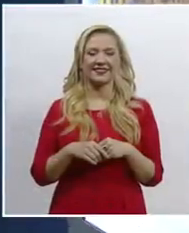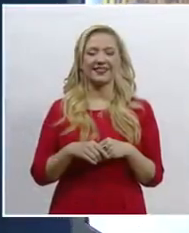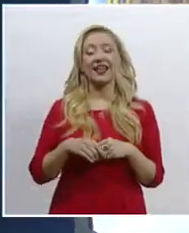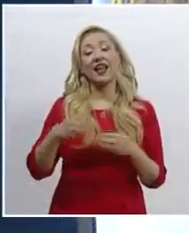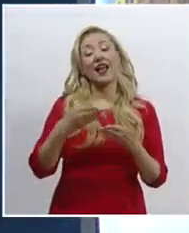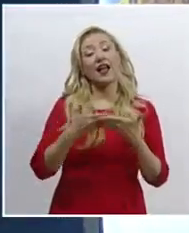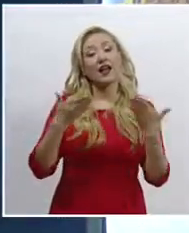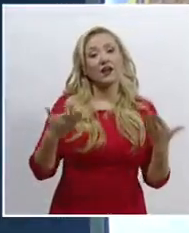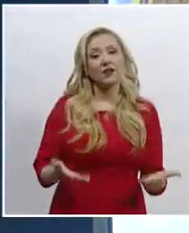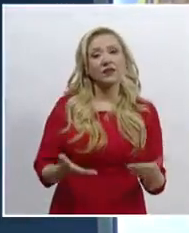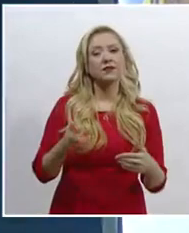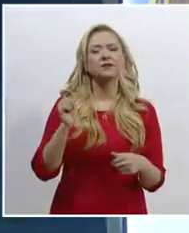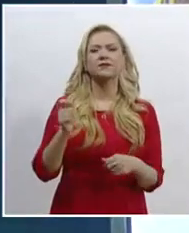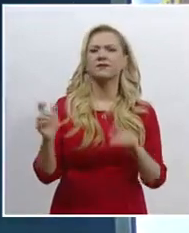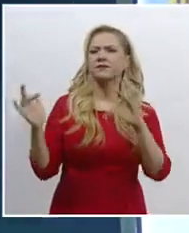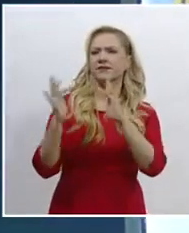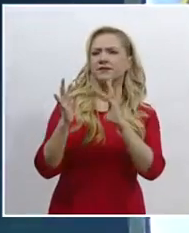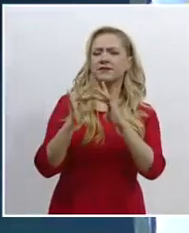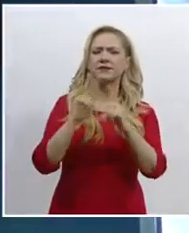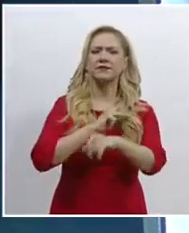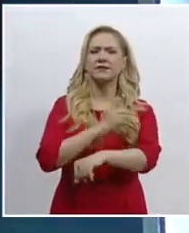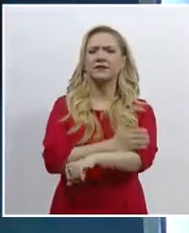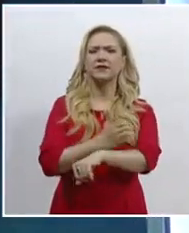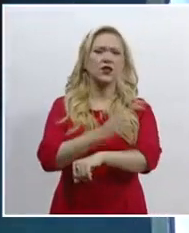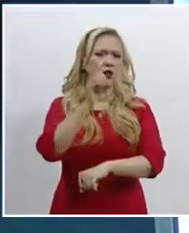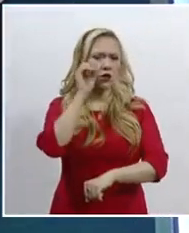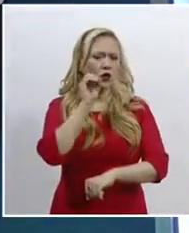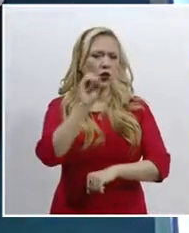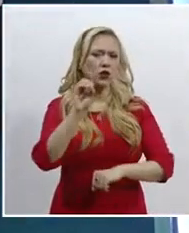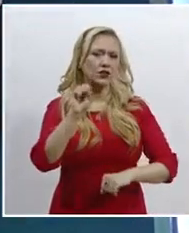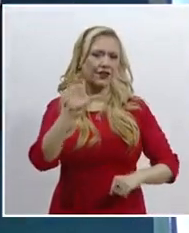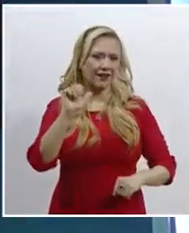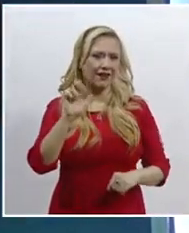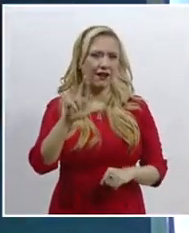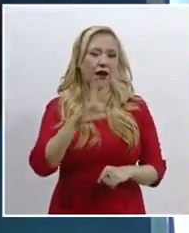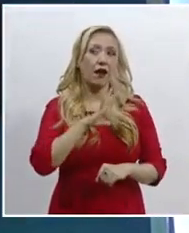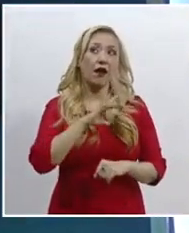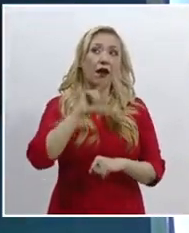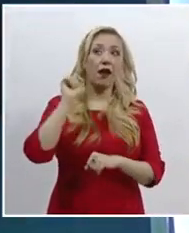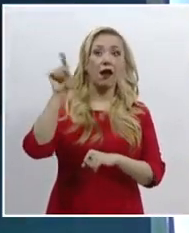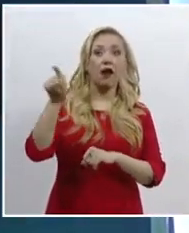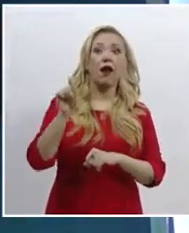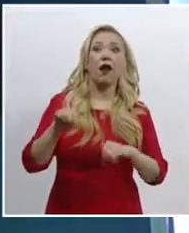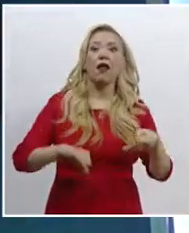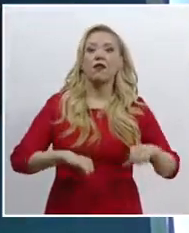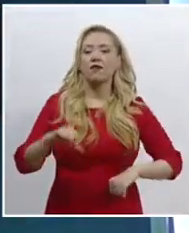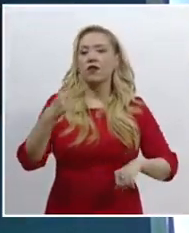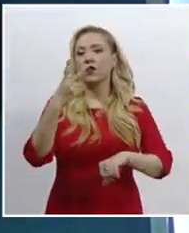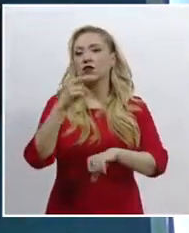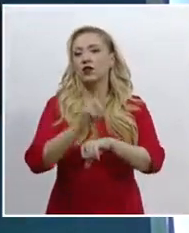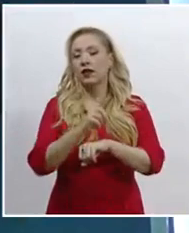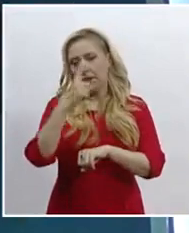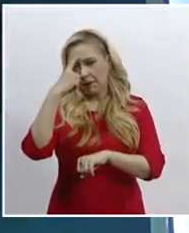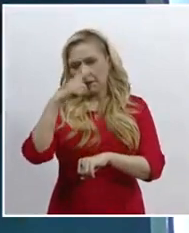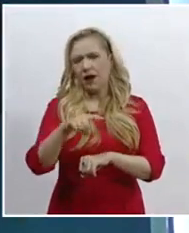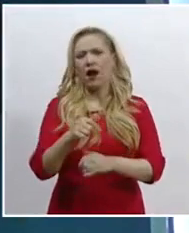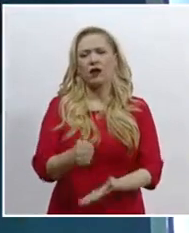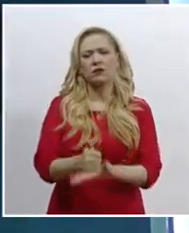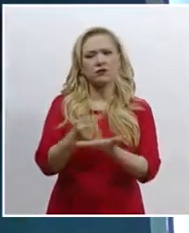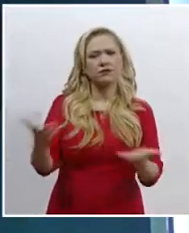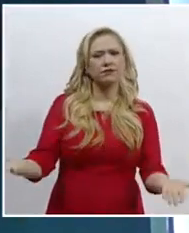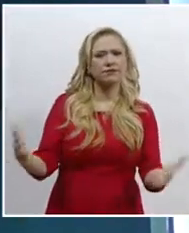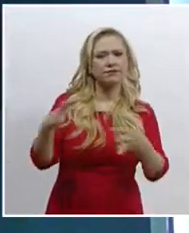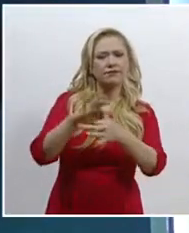En este momento nos enlazamos con mi compañero Óscar González, quien se encuentra cubriendo las actividades del segundo día de proyecto de cooperación